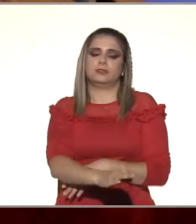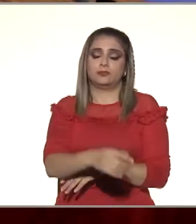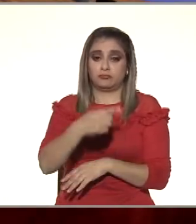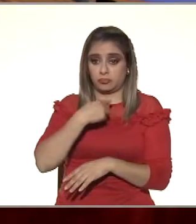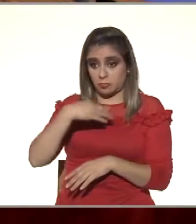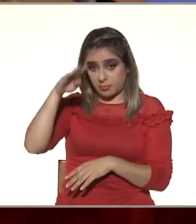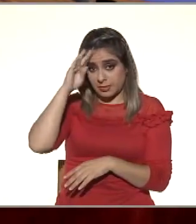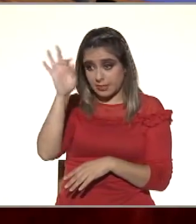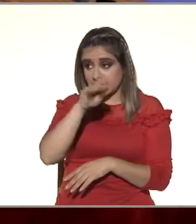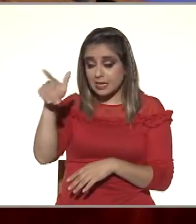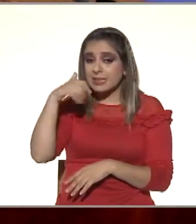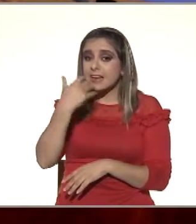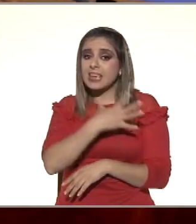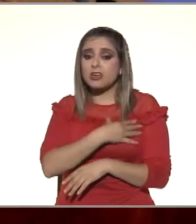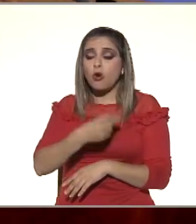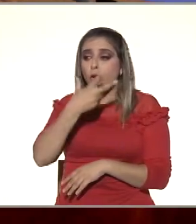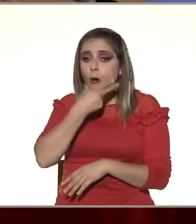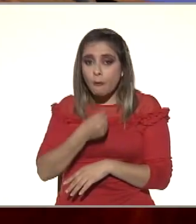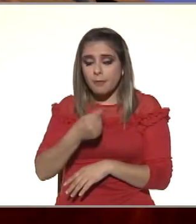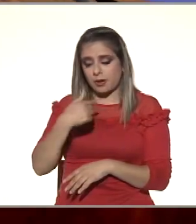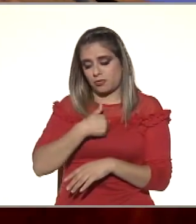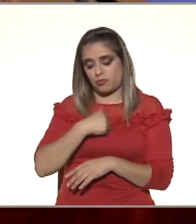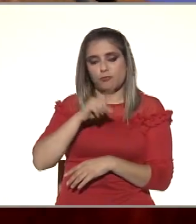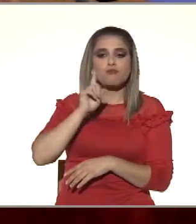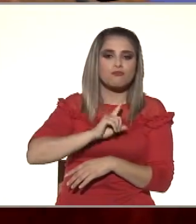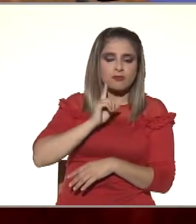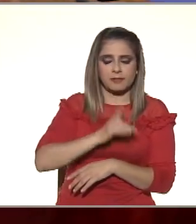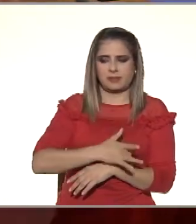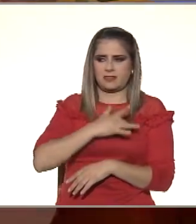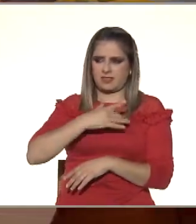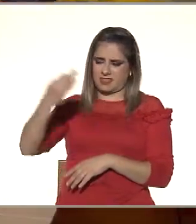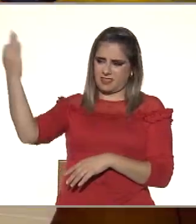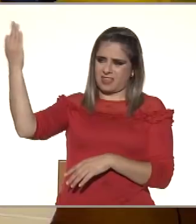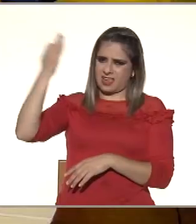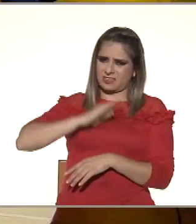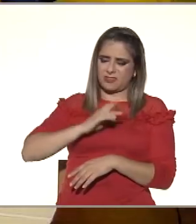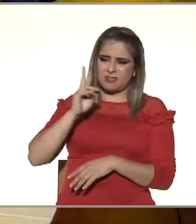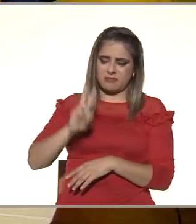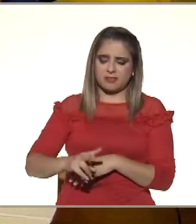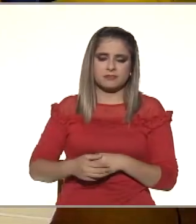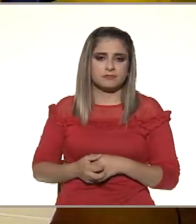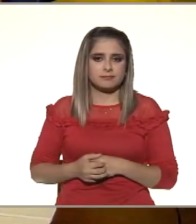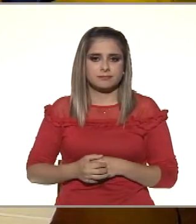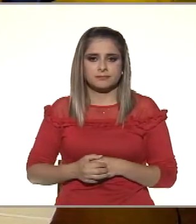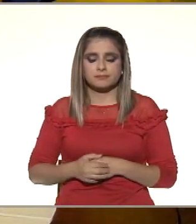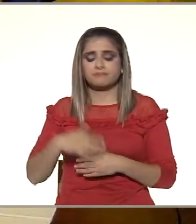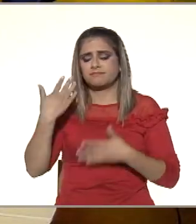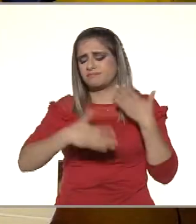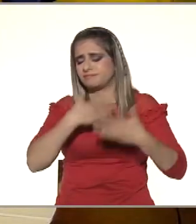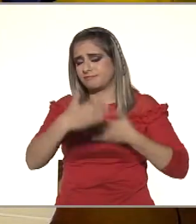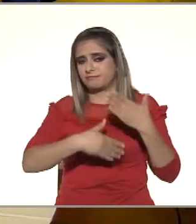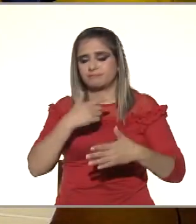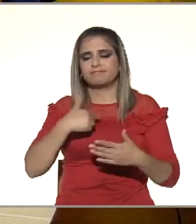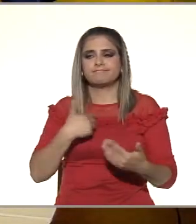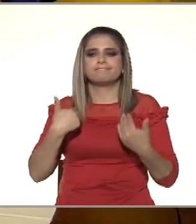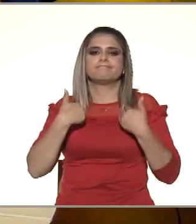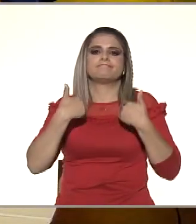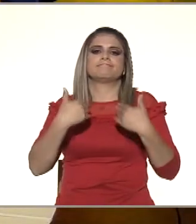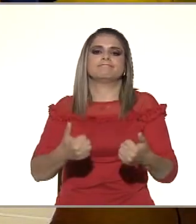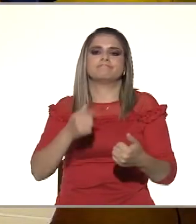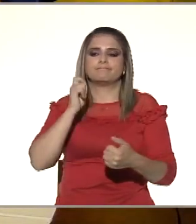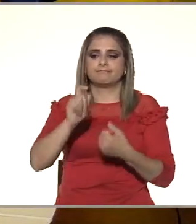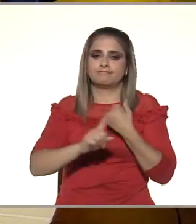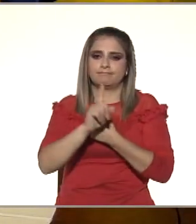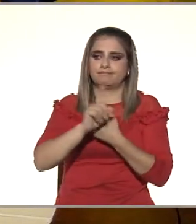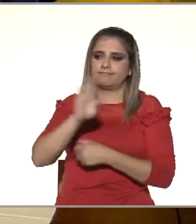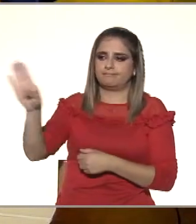porque quería tener un hijo varón y como yo soy mujer, me sentí traicionada e insuficiente. Con el paso de los años entendí que era un problema de